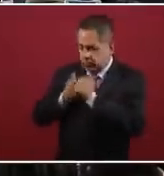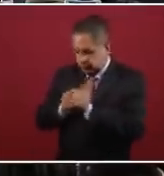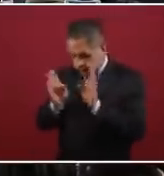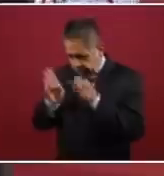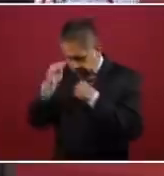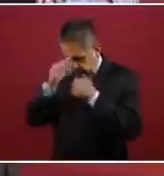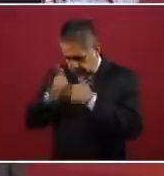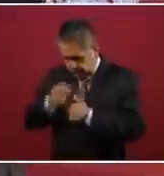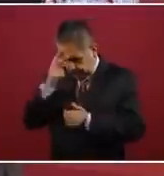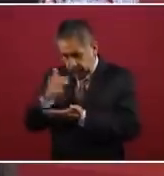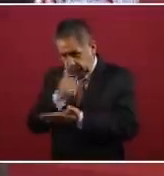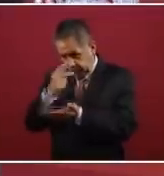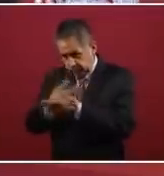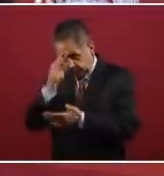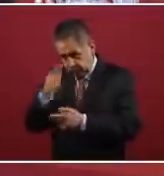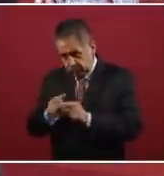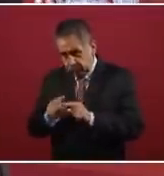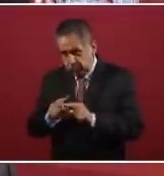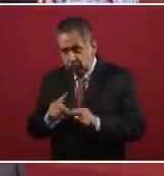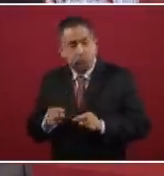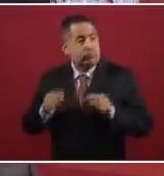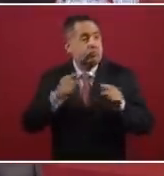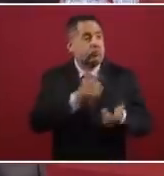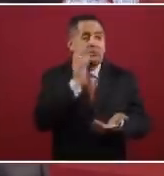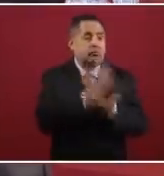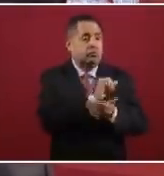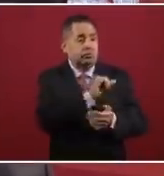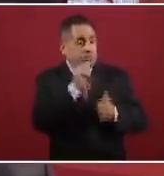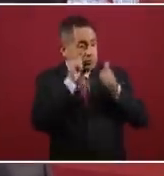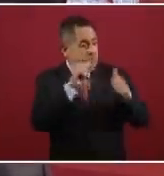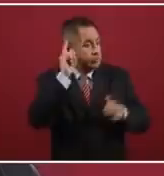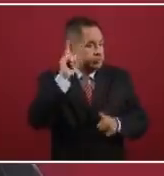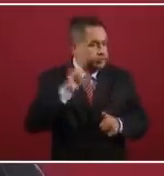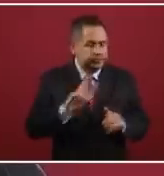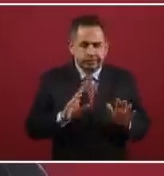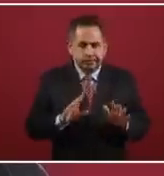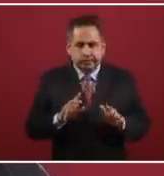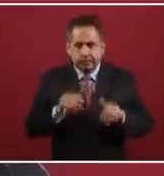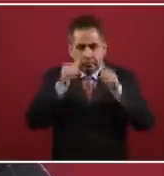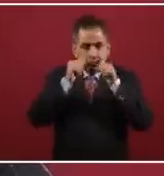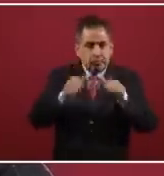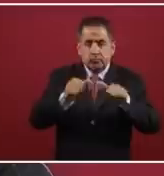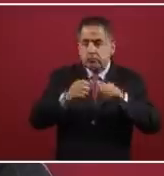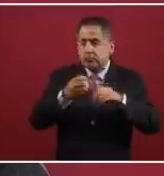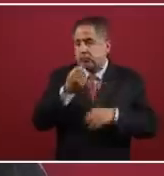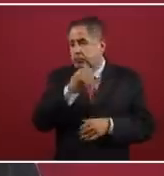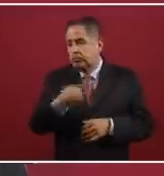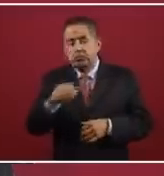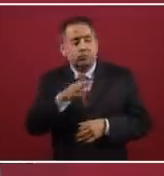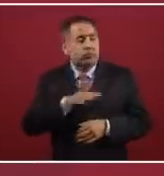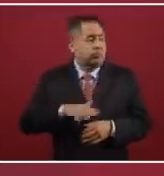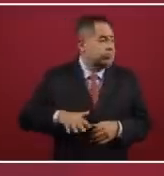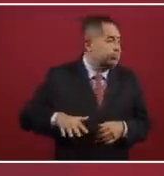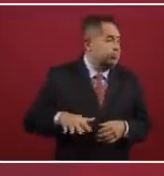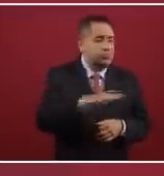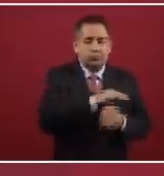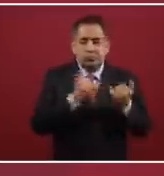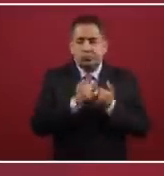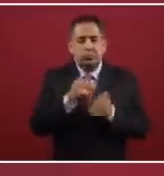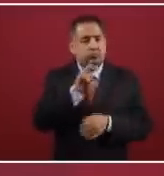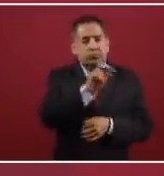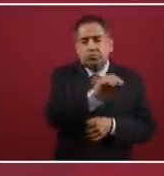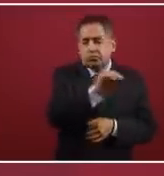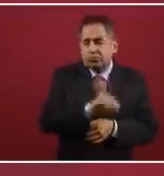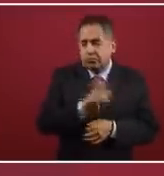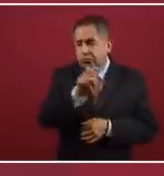México, tampoco nos vamos a encerrar en Zacatecas. Nuestro trabajo es obligadamente